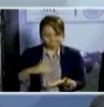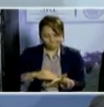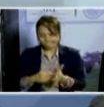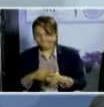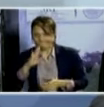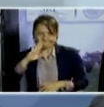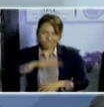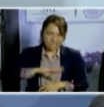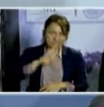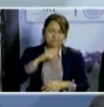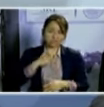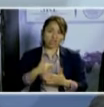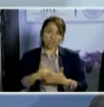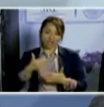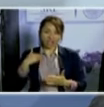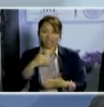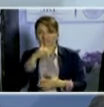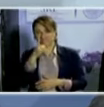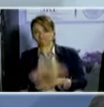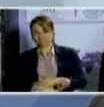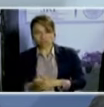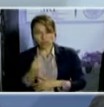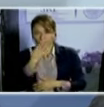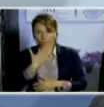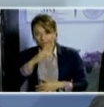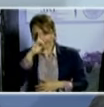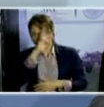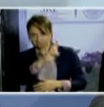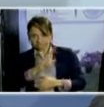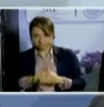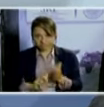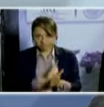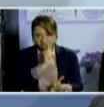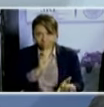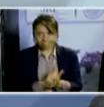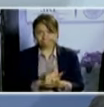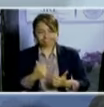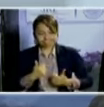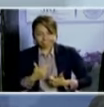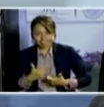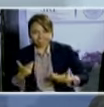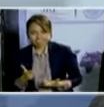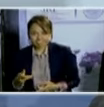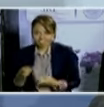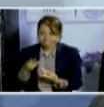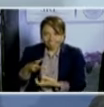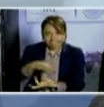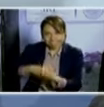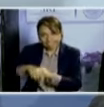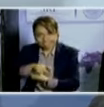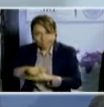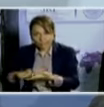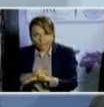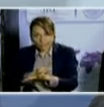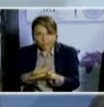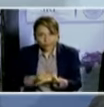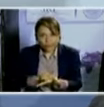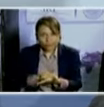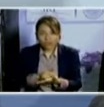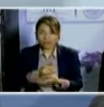han delinquido. La situación carceraria es el caldo de cultivo para el delito.